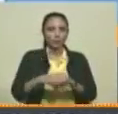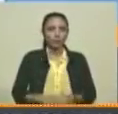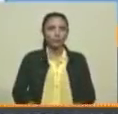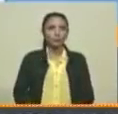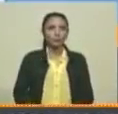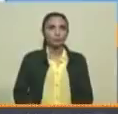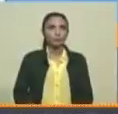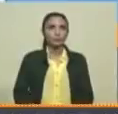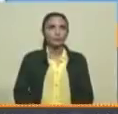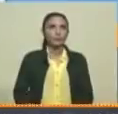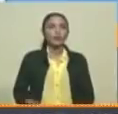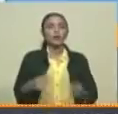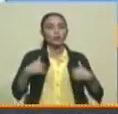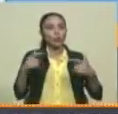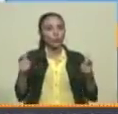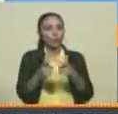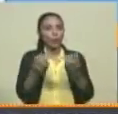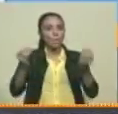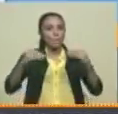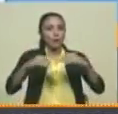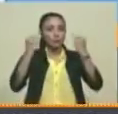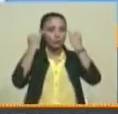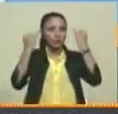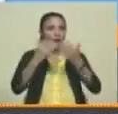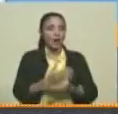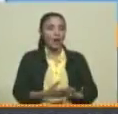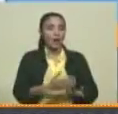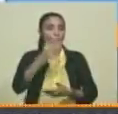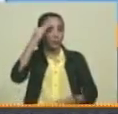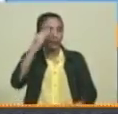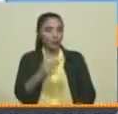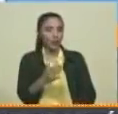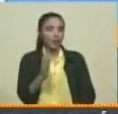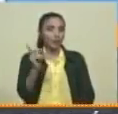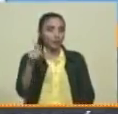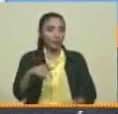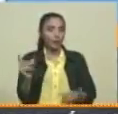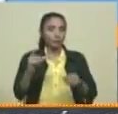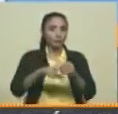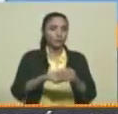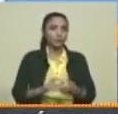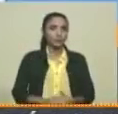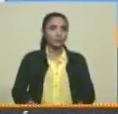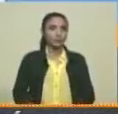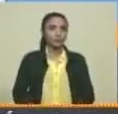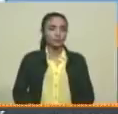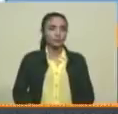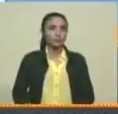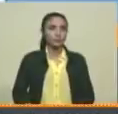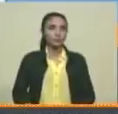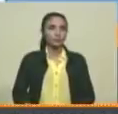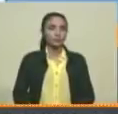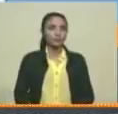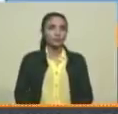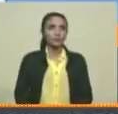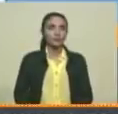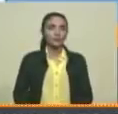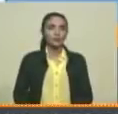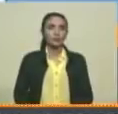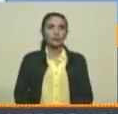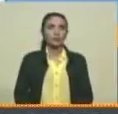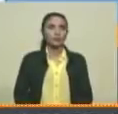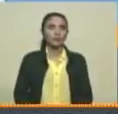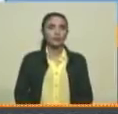reunión agregaría al comandante de la Guardia Nacional por el proyecto de la Guardia del Pueblo, que es un proyecto